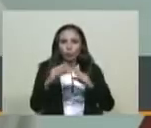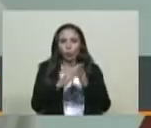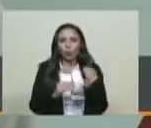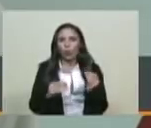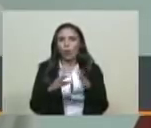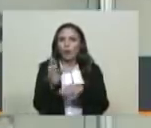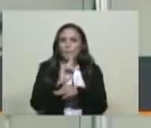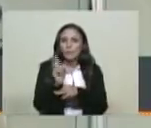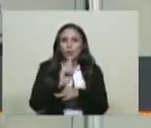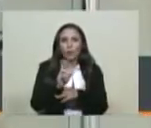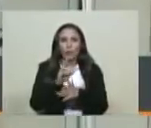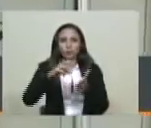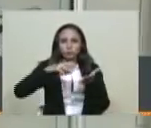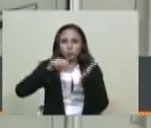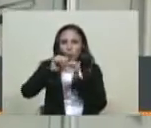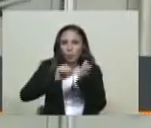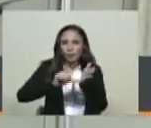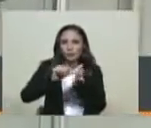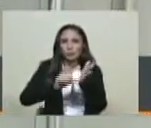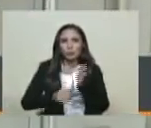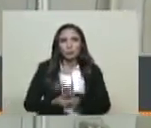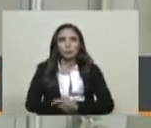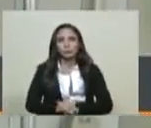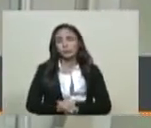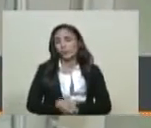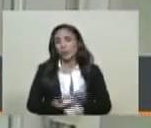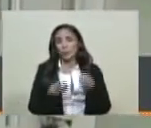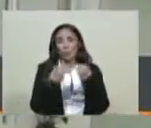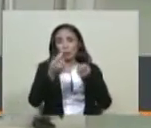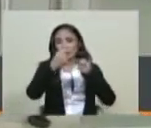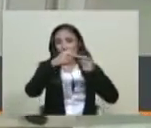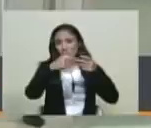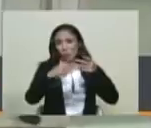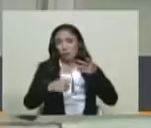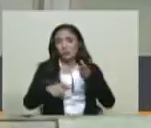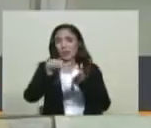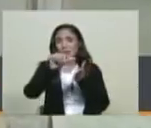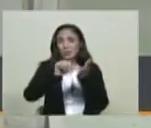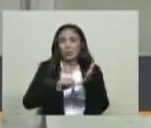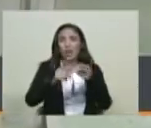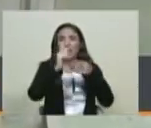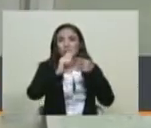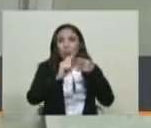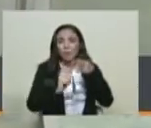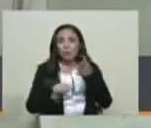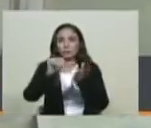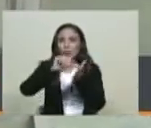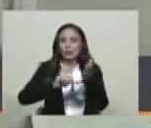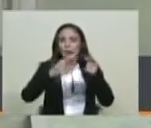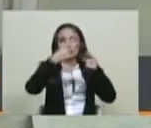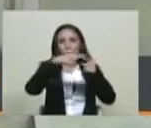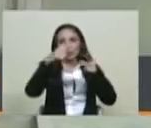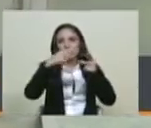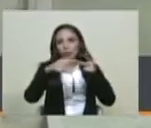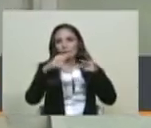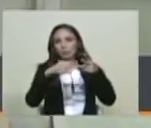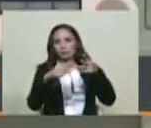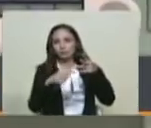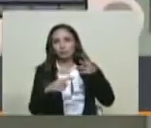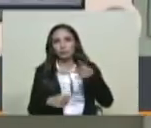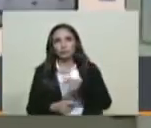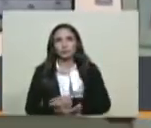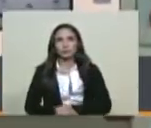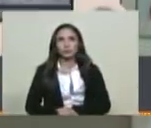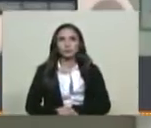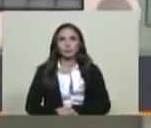invasiva, igual equipo para hacer cistoscopia, para hacer artroscopia y equipos de lo que cuenta en lo